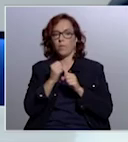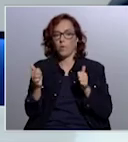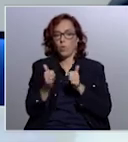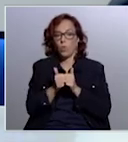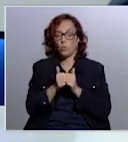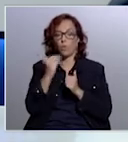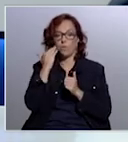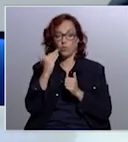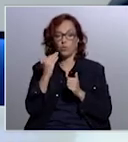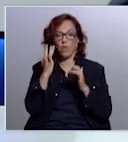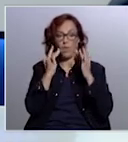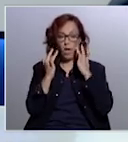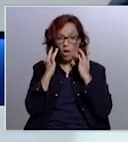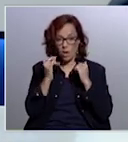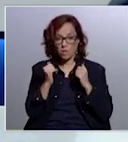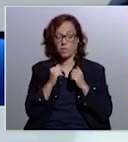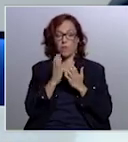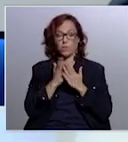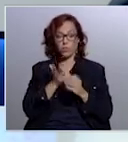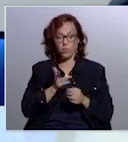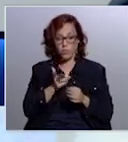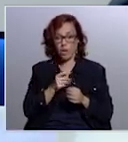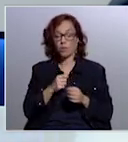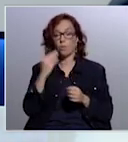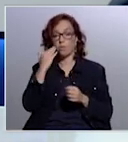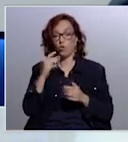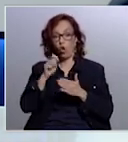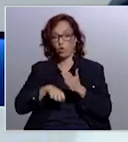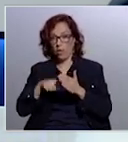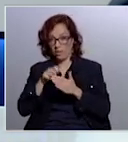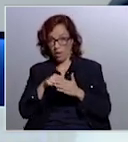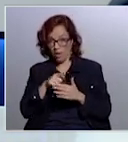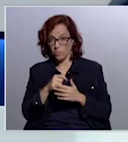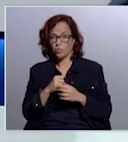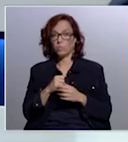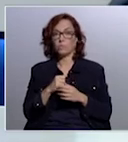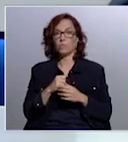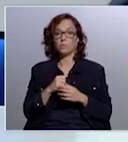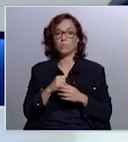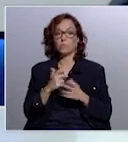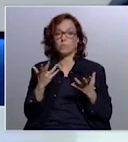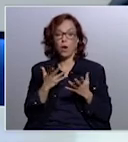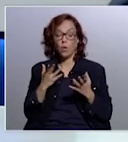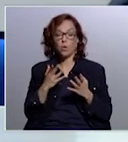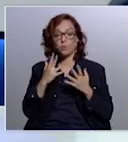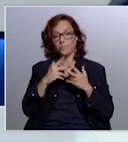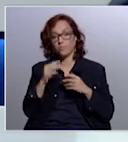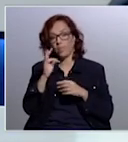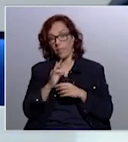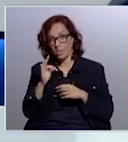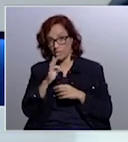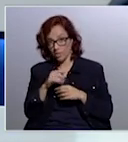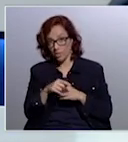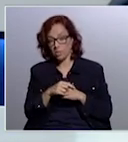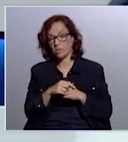derechos humanos docentes que tenemos nosotros y docentes que contratamos específicamente para él en territorio y ahora hacemos talleres en esta línea